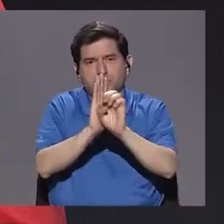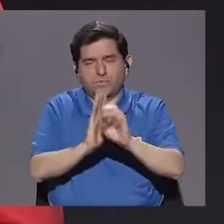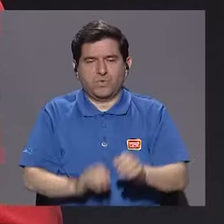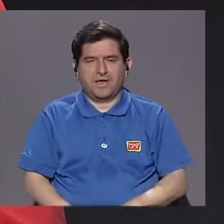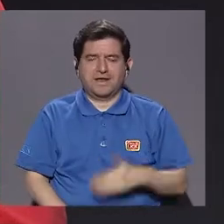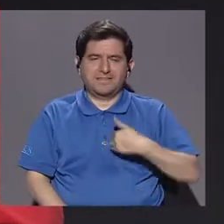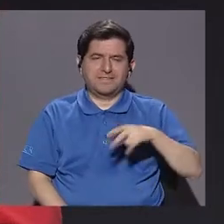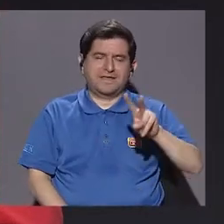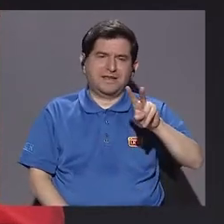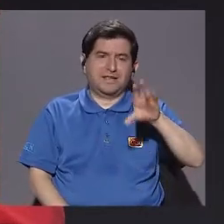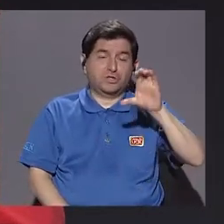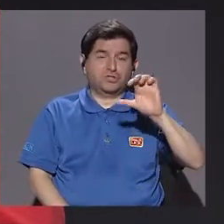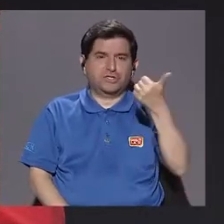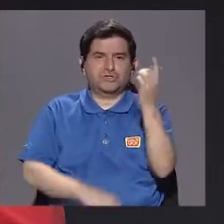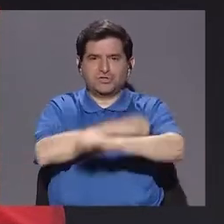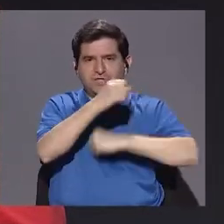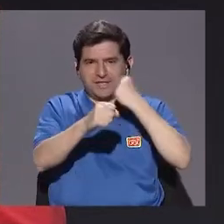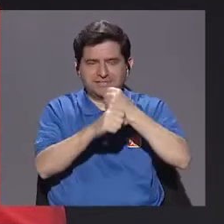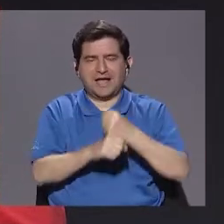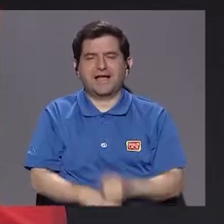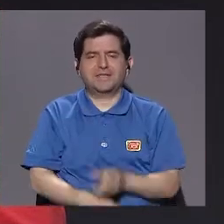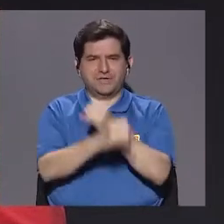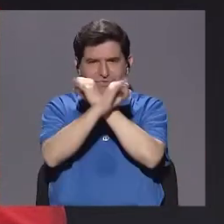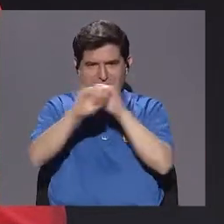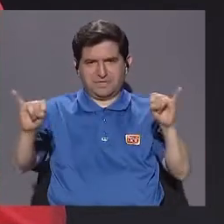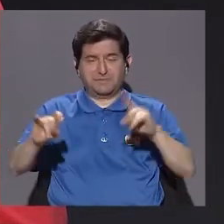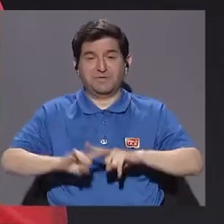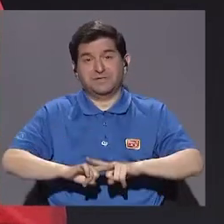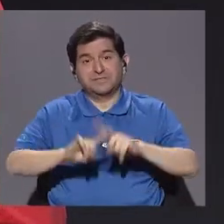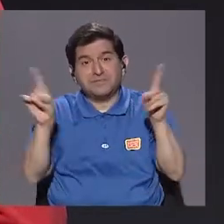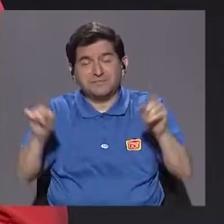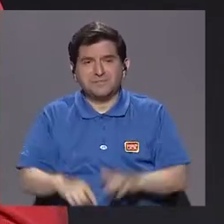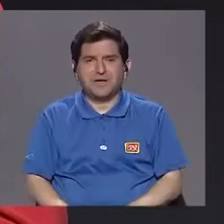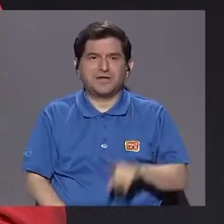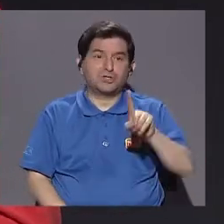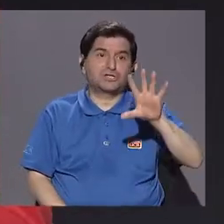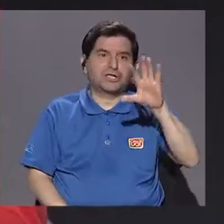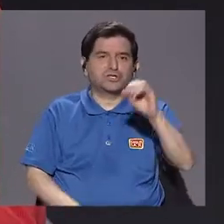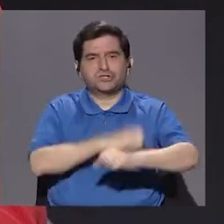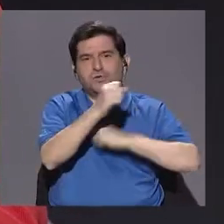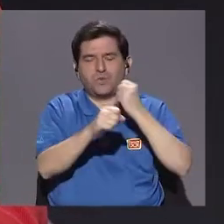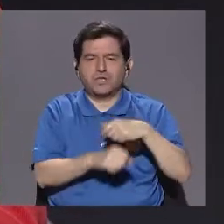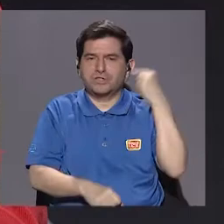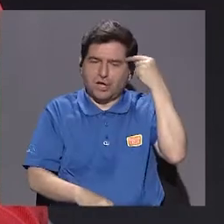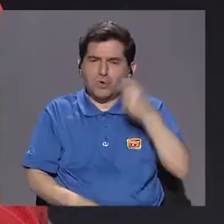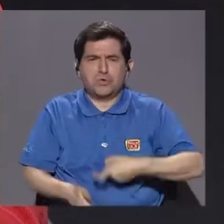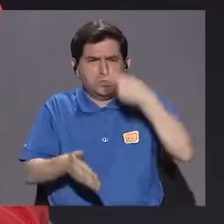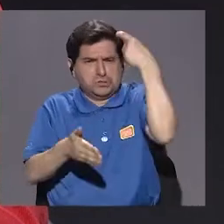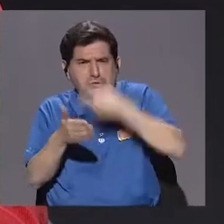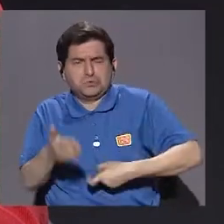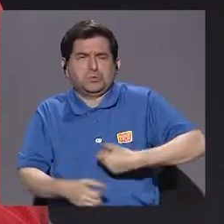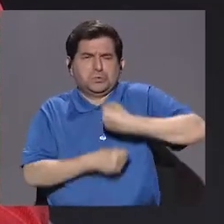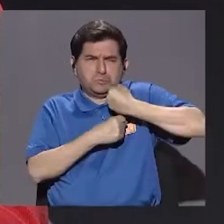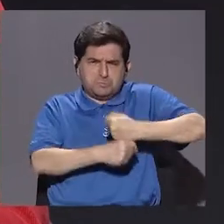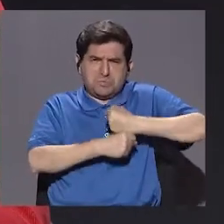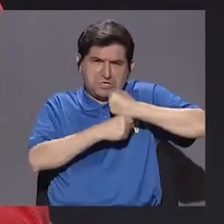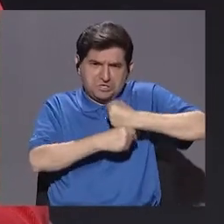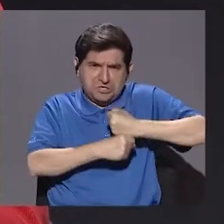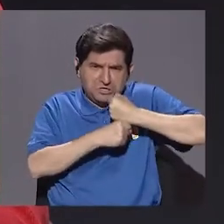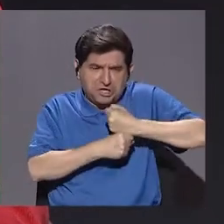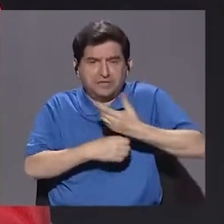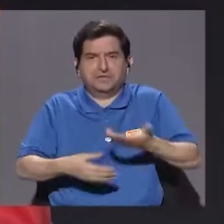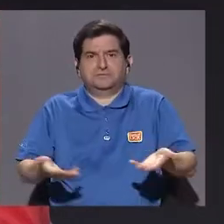ejemplo tiene 210 años de independencia desde la independencia pero 150 han sido de gobiernos autoritarios militares